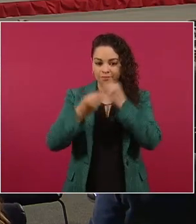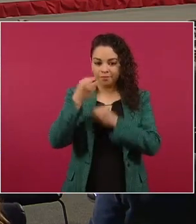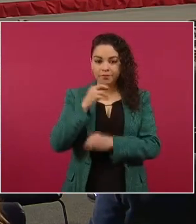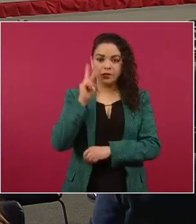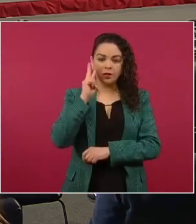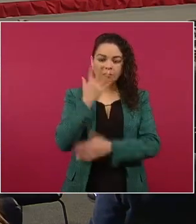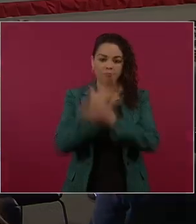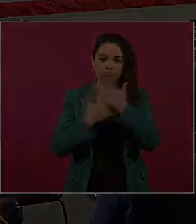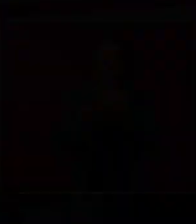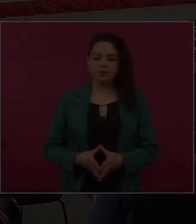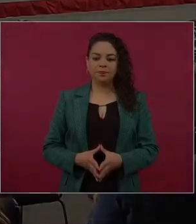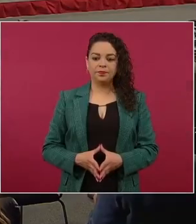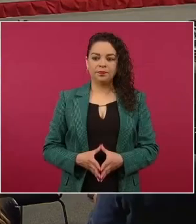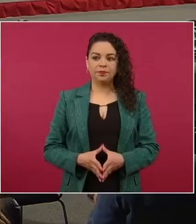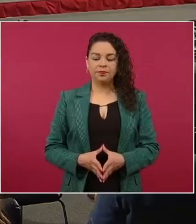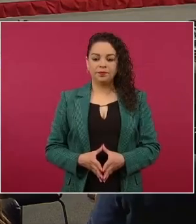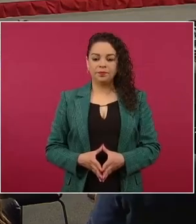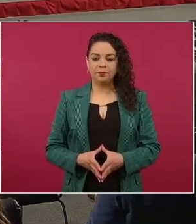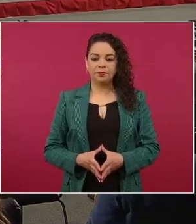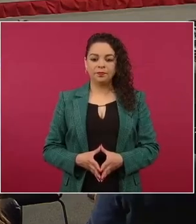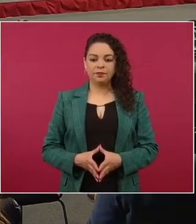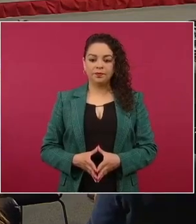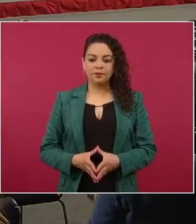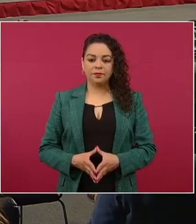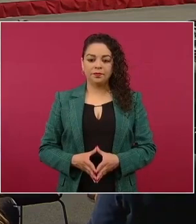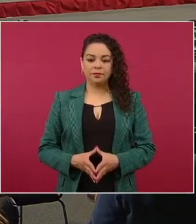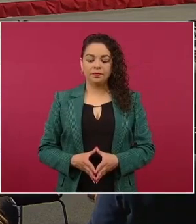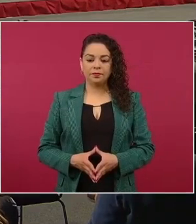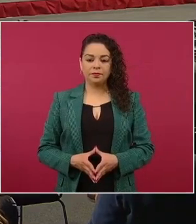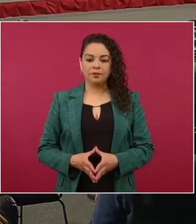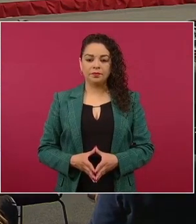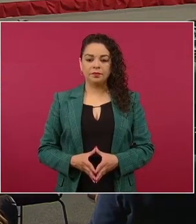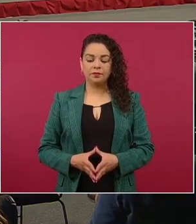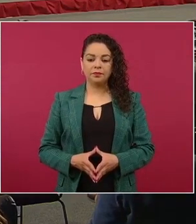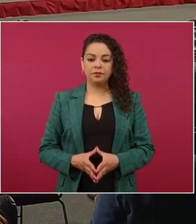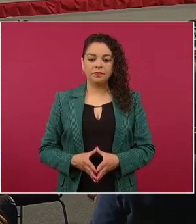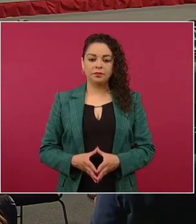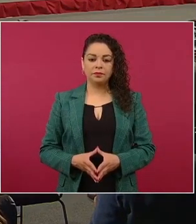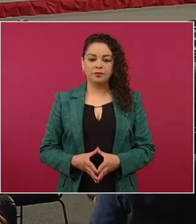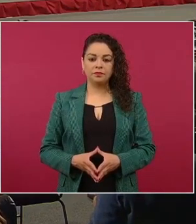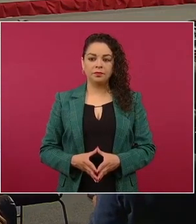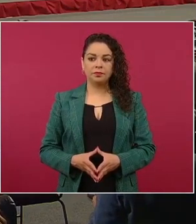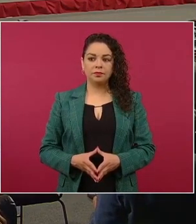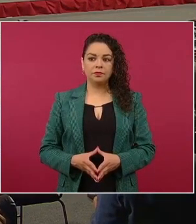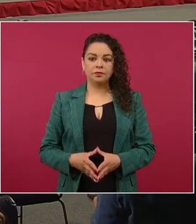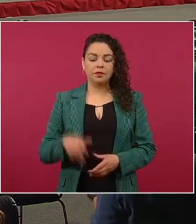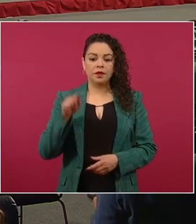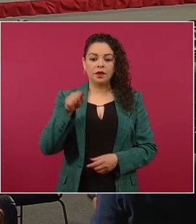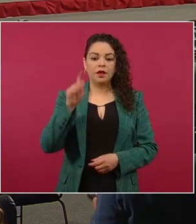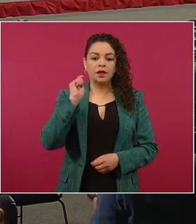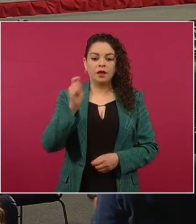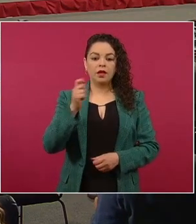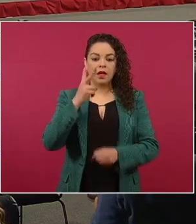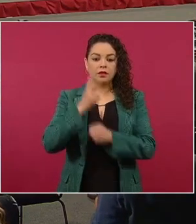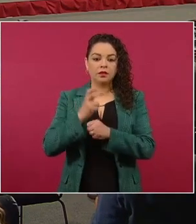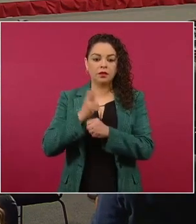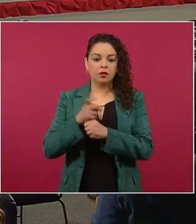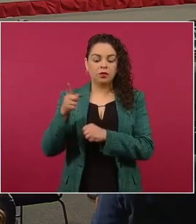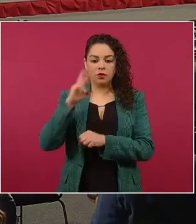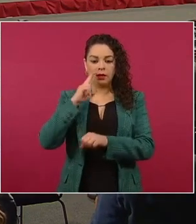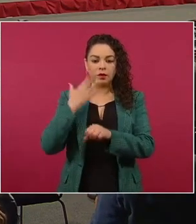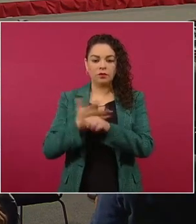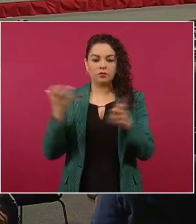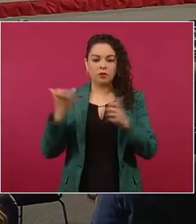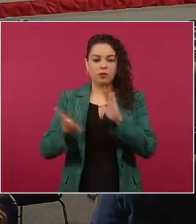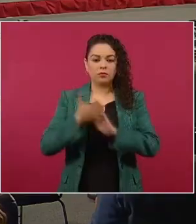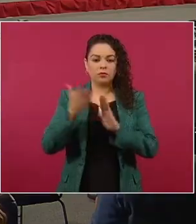amigos y amigas campechanas. El informe del consorcio que tiene a su cargo el tramo 2, que está formado por Carso Infraestructura y Construcción